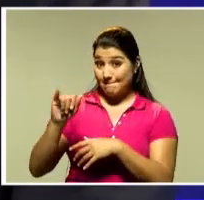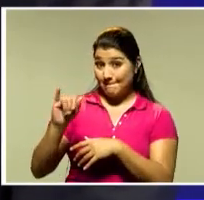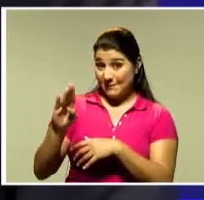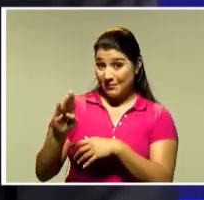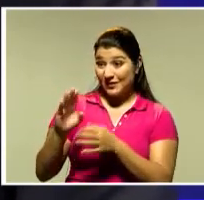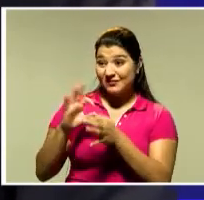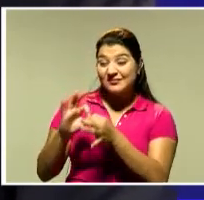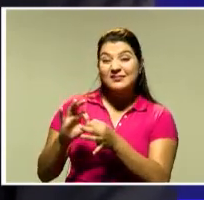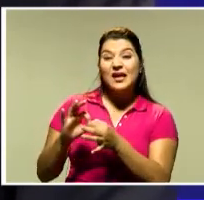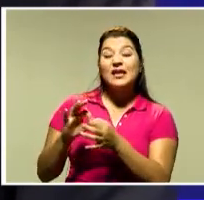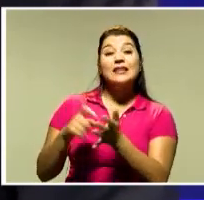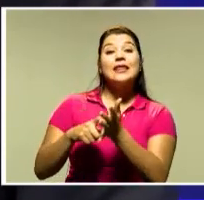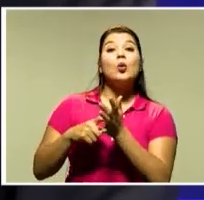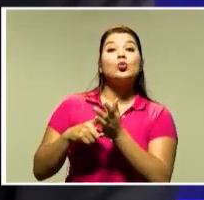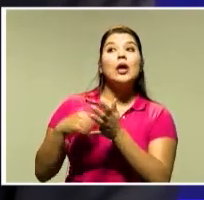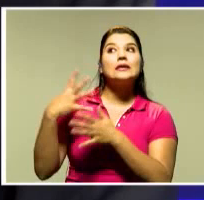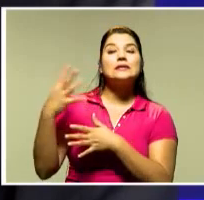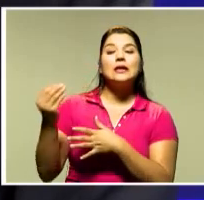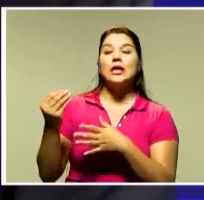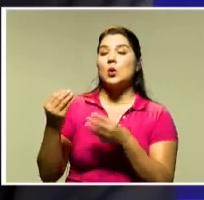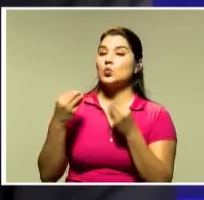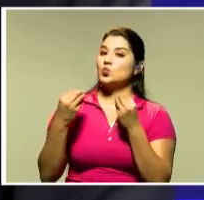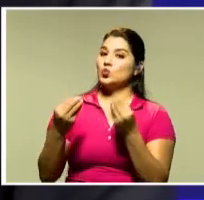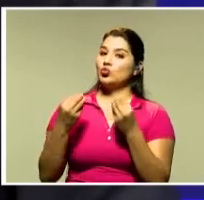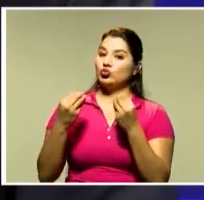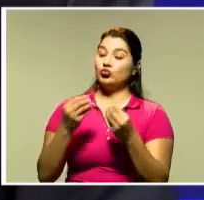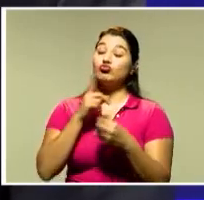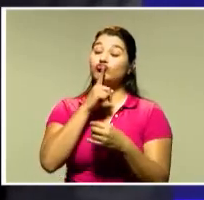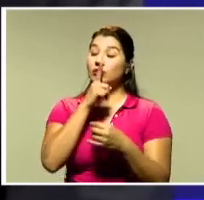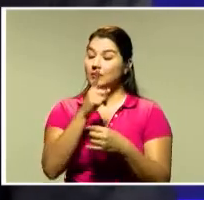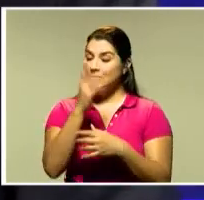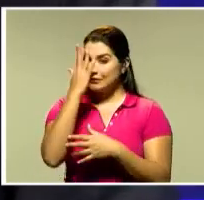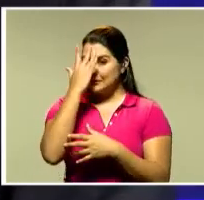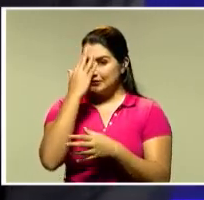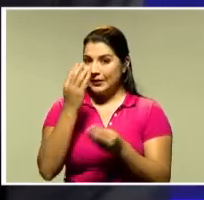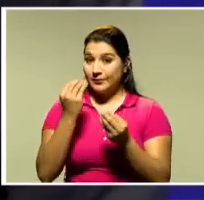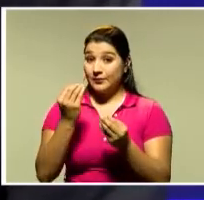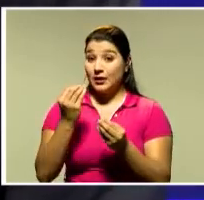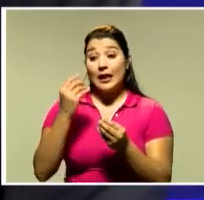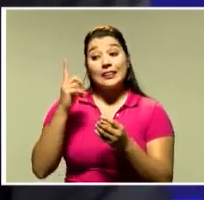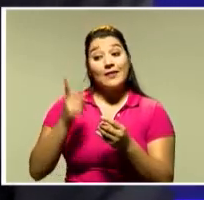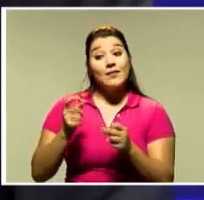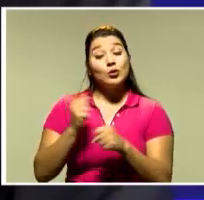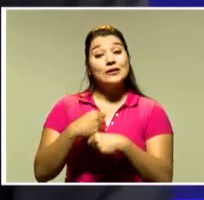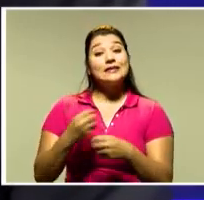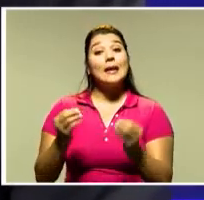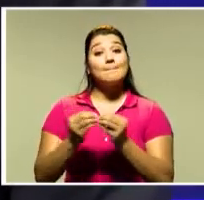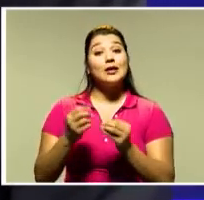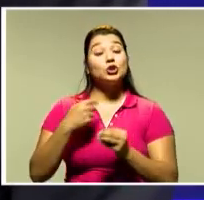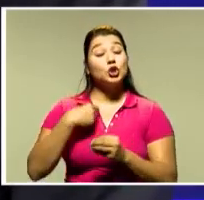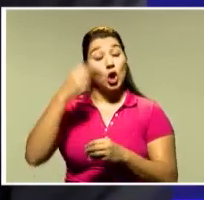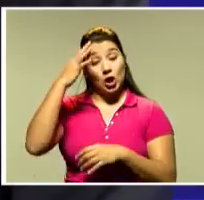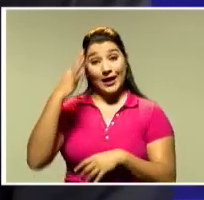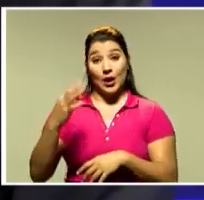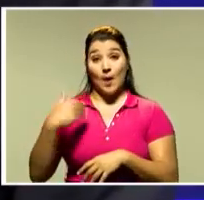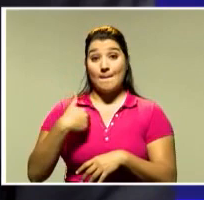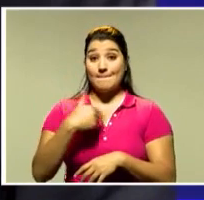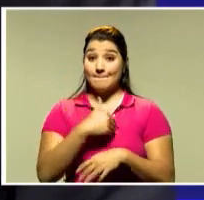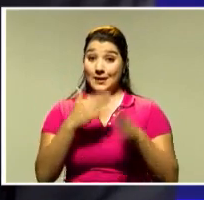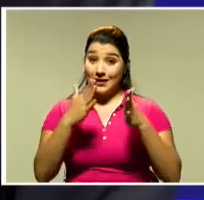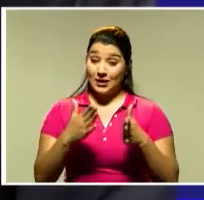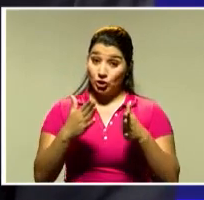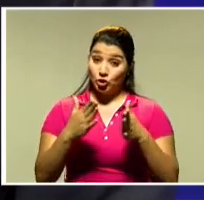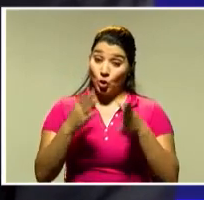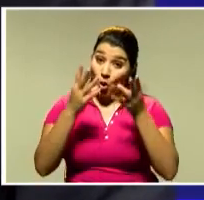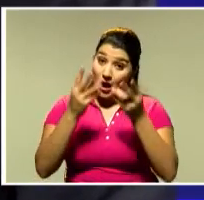escándalo, es muchísimo. Y bueno, habrá mucho más que hacer. Yo creo que el ministro de Hacienda debería